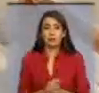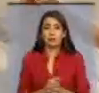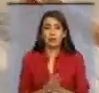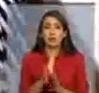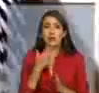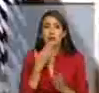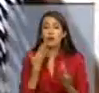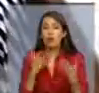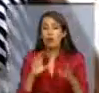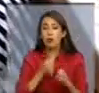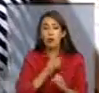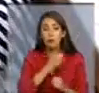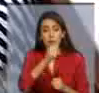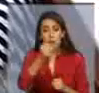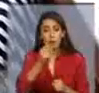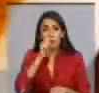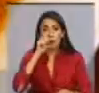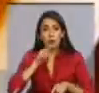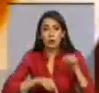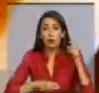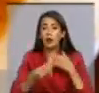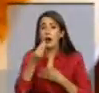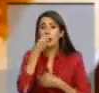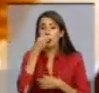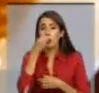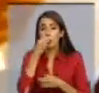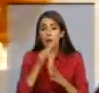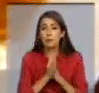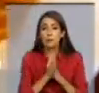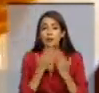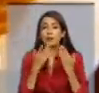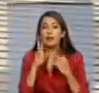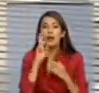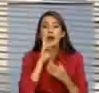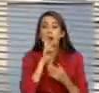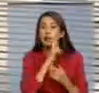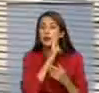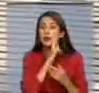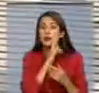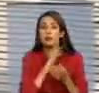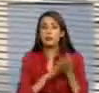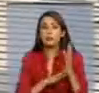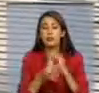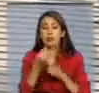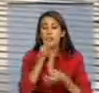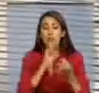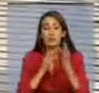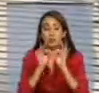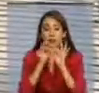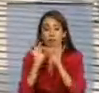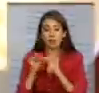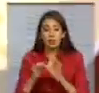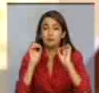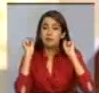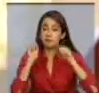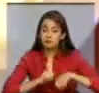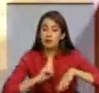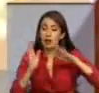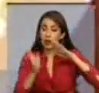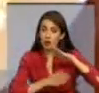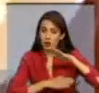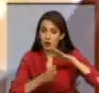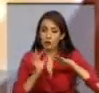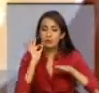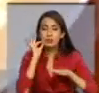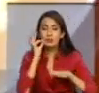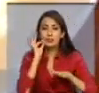buen paseo si no hay una buena comida, las hábiles manos y buena sazón de los santayenses consiguen encantar el paladar de